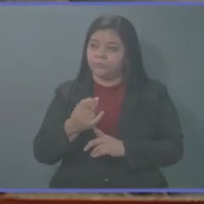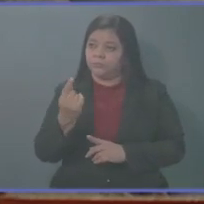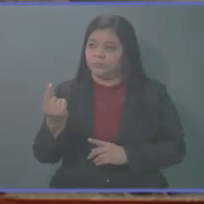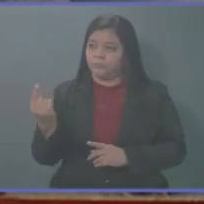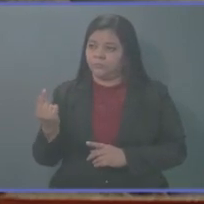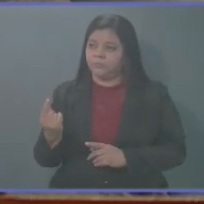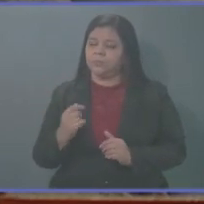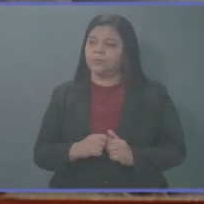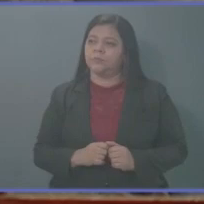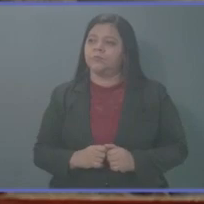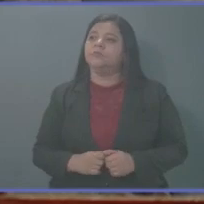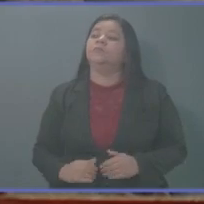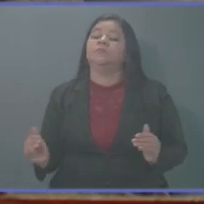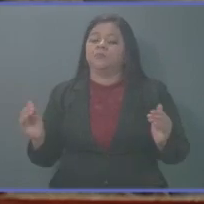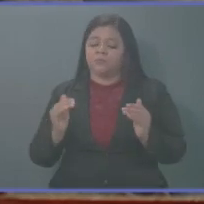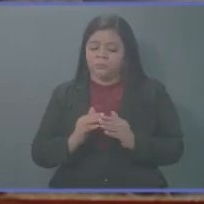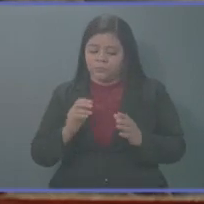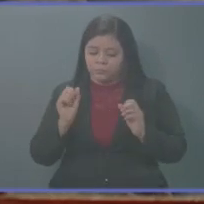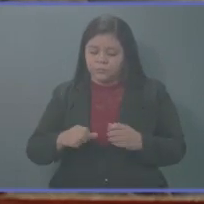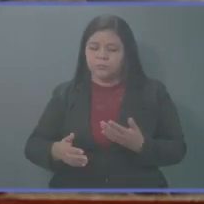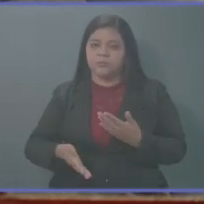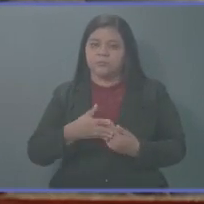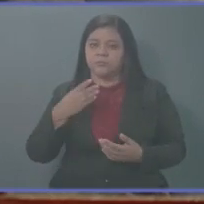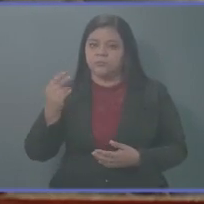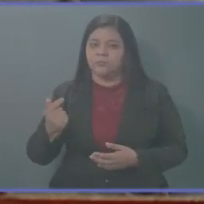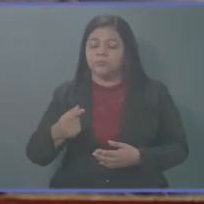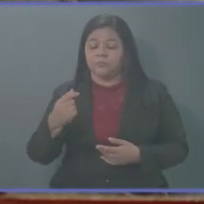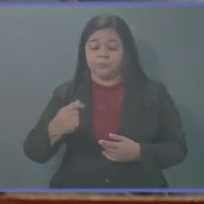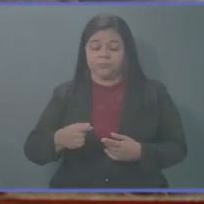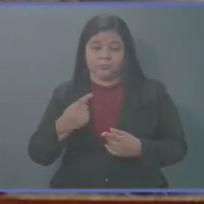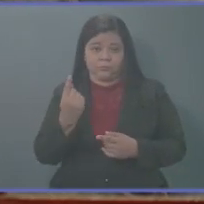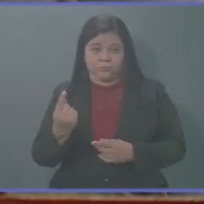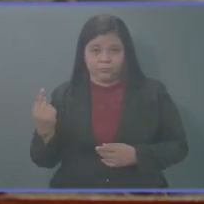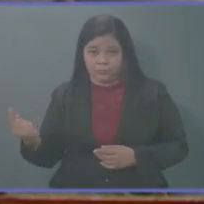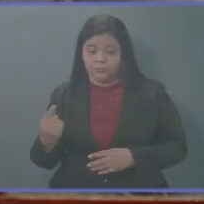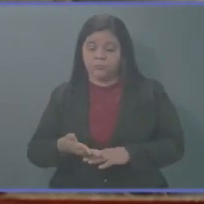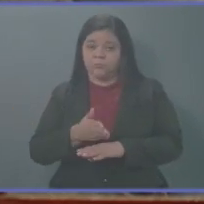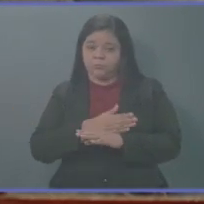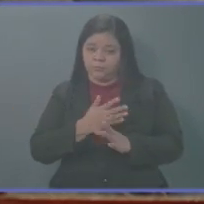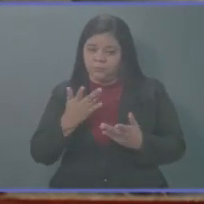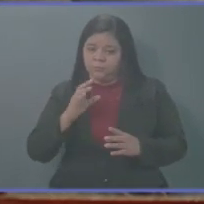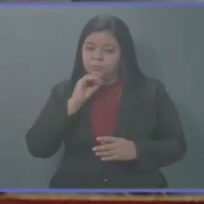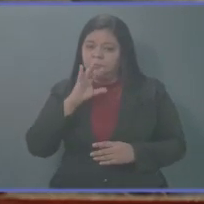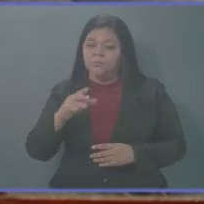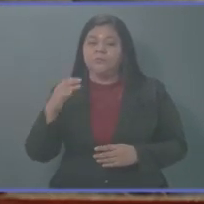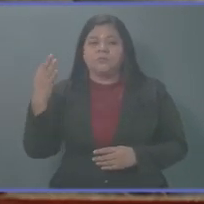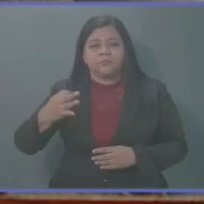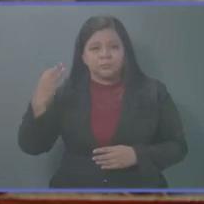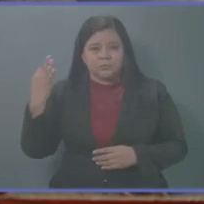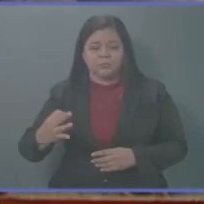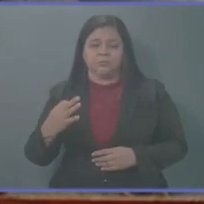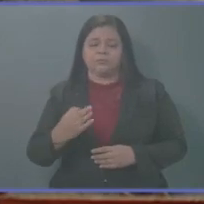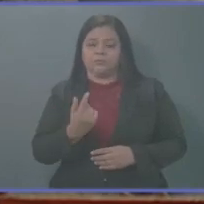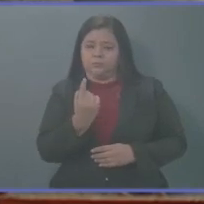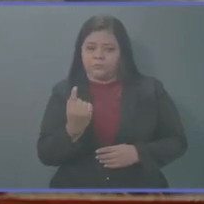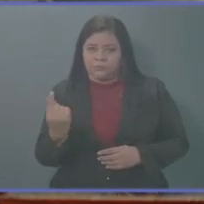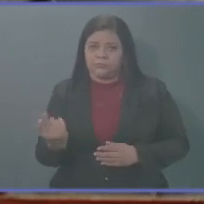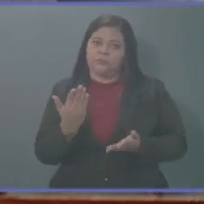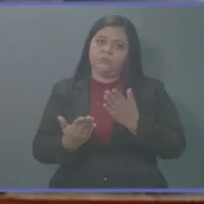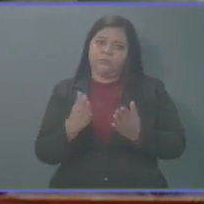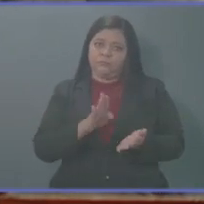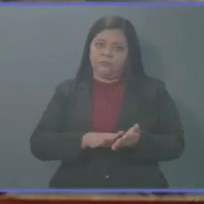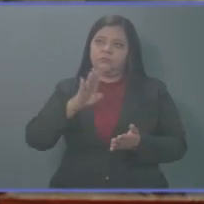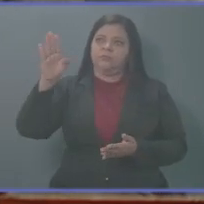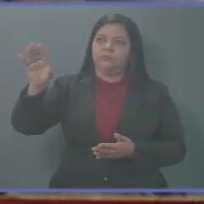personas. También deberá darse facilidades a las personas que por el motivo antes señalado precisan salir del país. Las